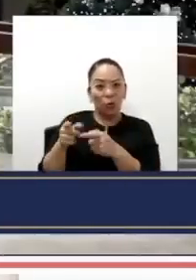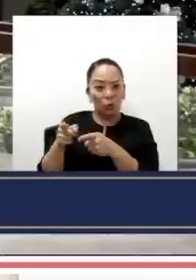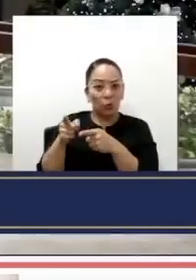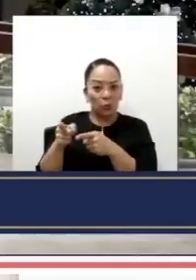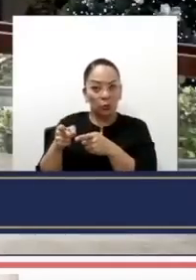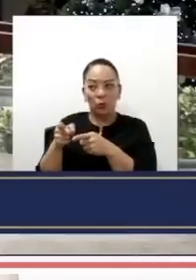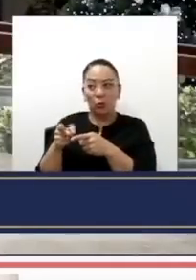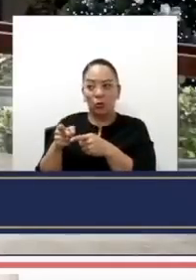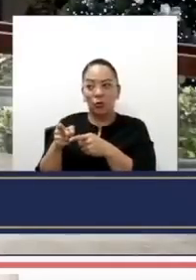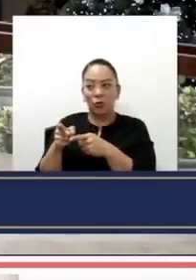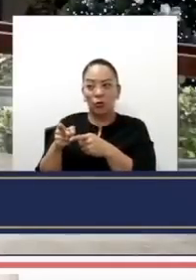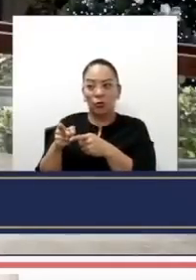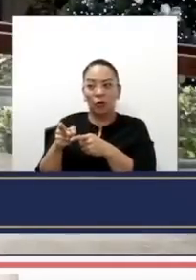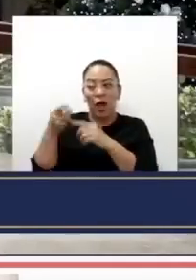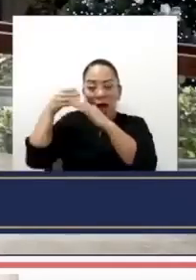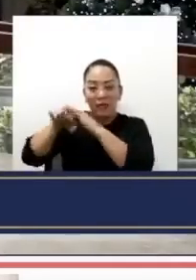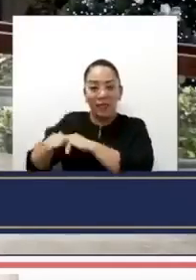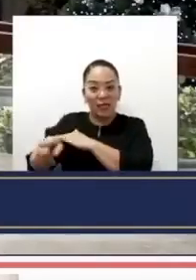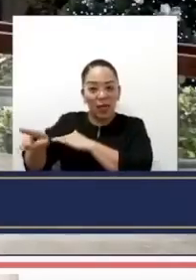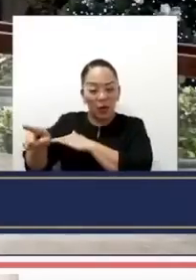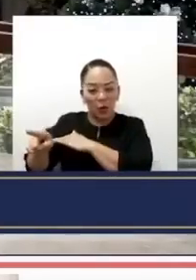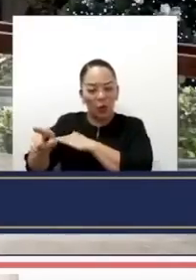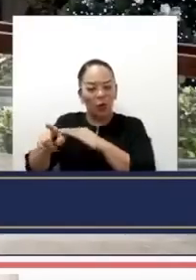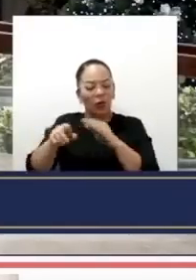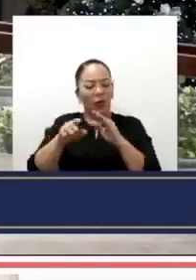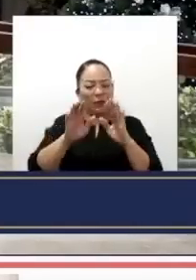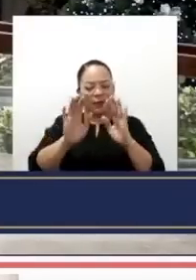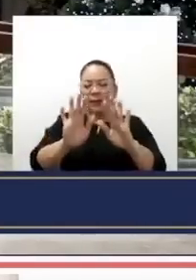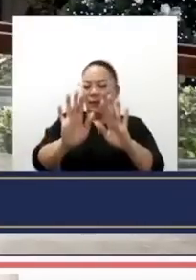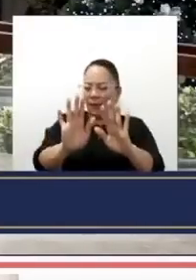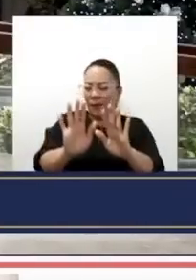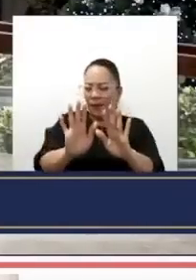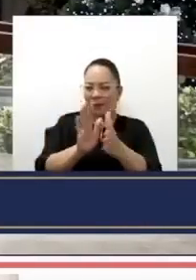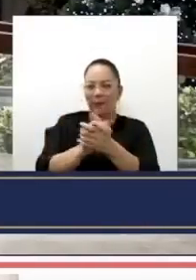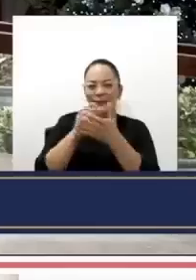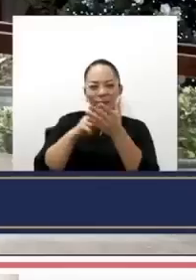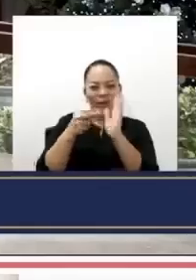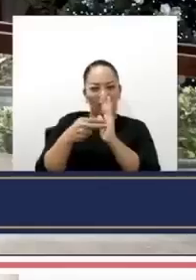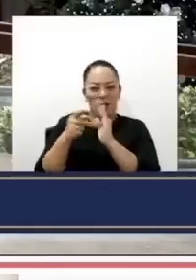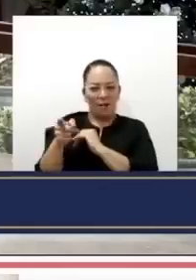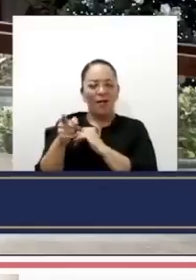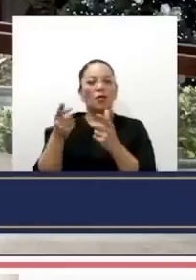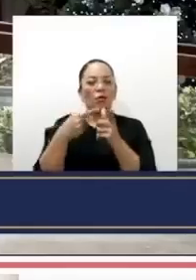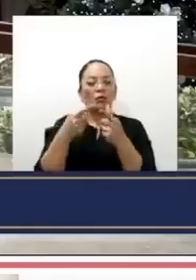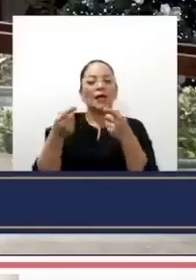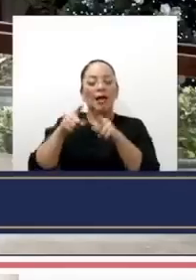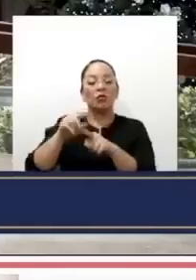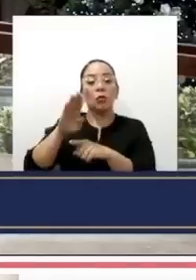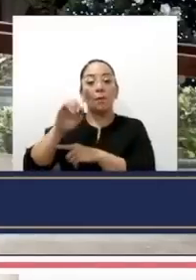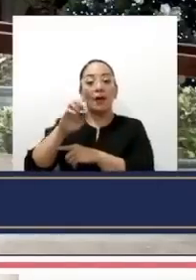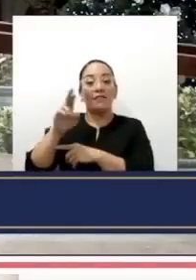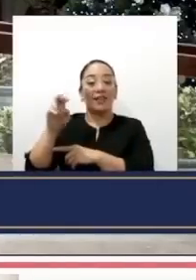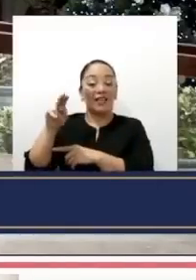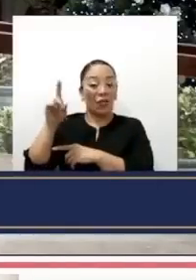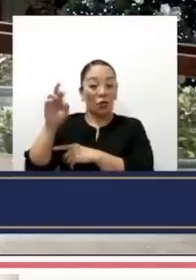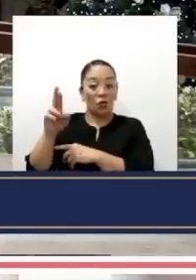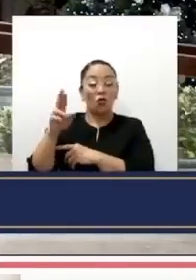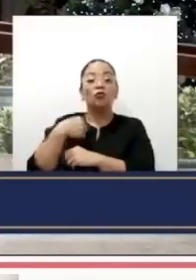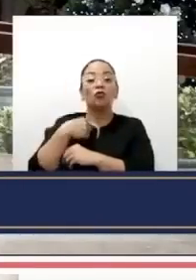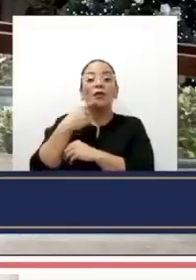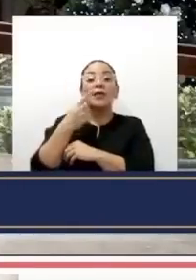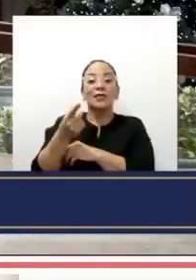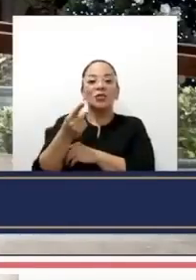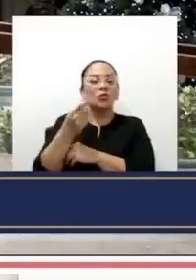Sí. Entonces vamos a ver, barájeme esta más despacio, porque lo del el caso Barrenador, yo he dicho que es